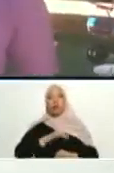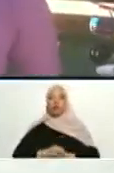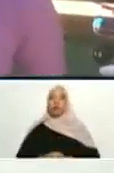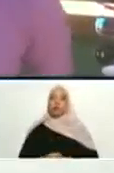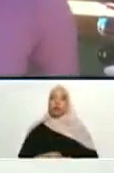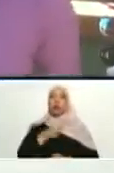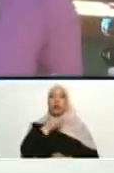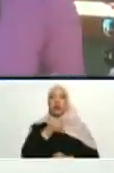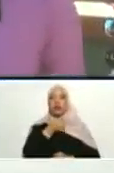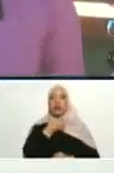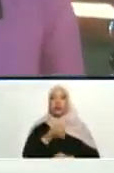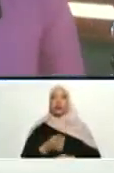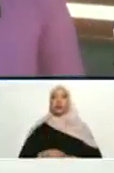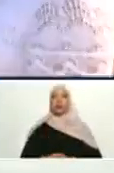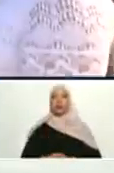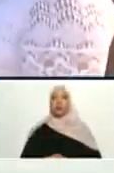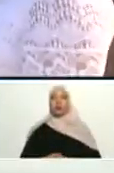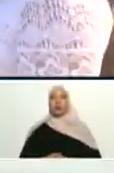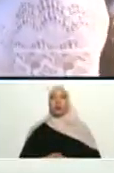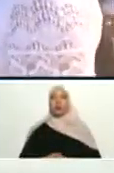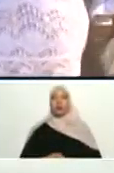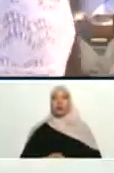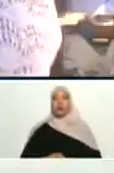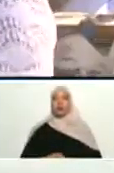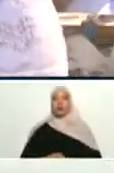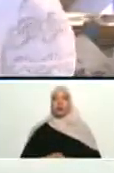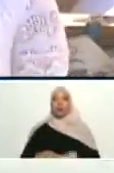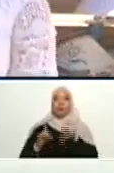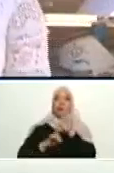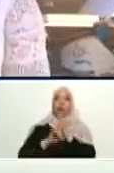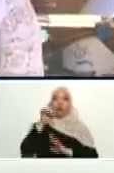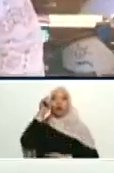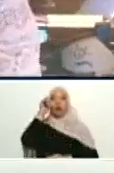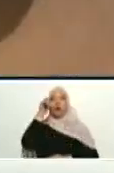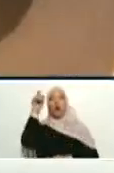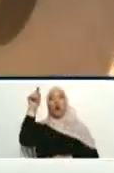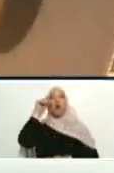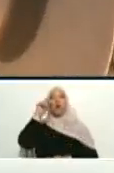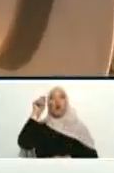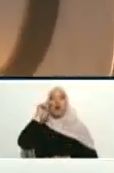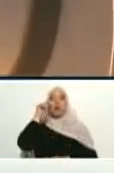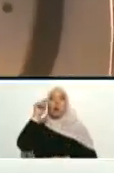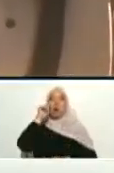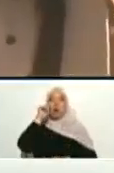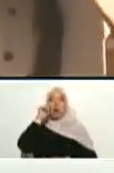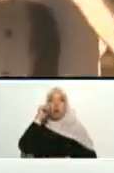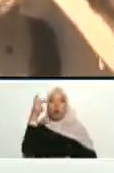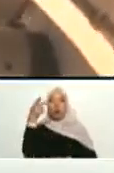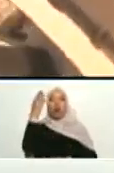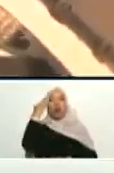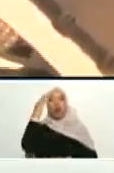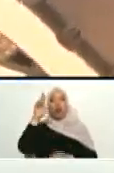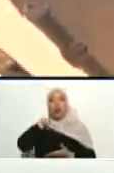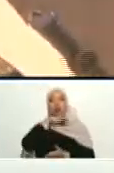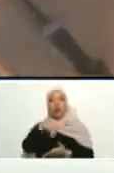vamos a darle, vamos a apretar duro para desarrollar los polos turísticos que ya son